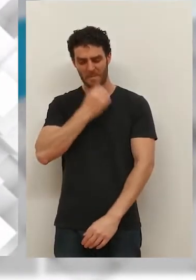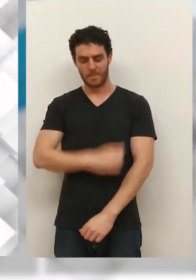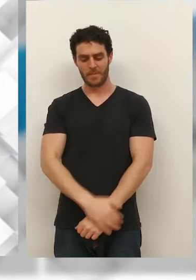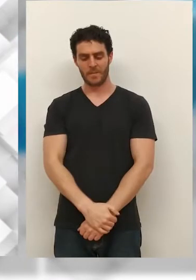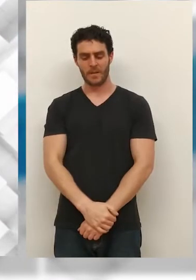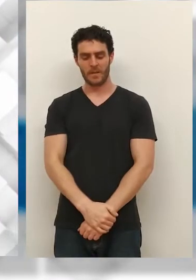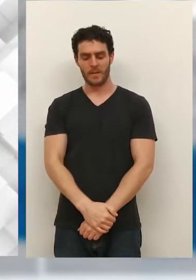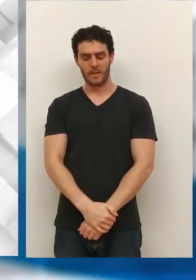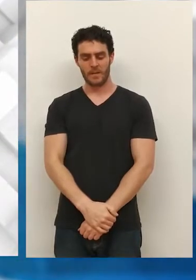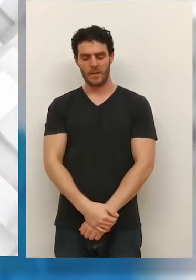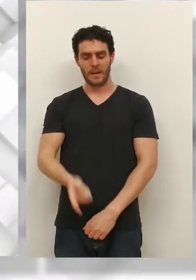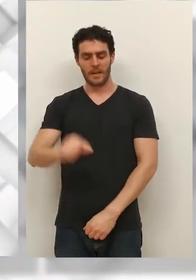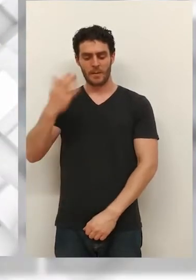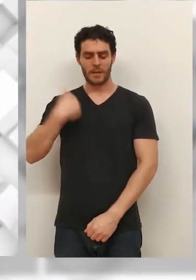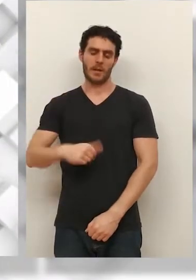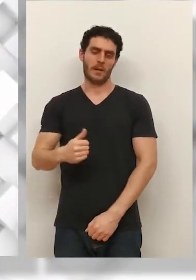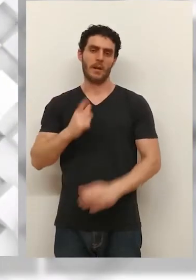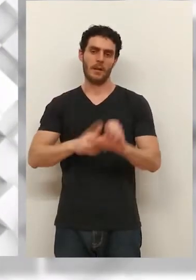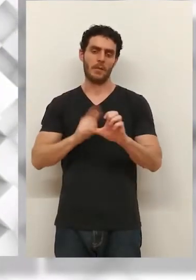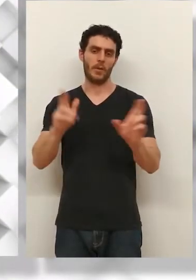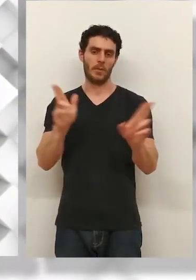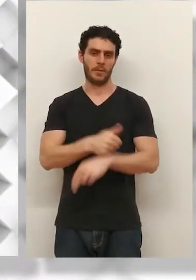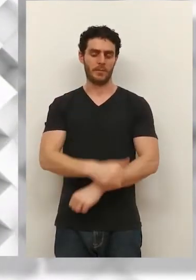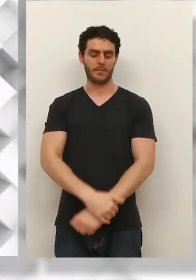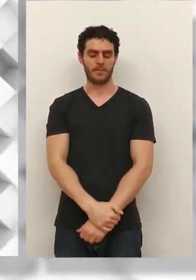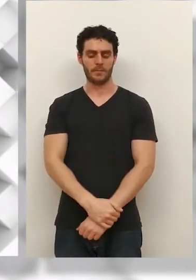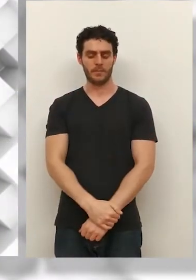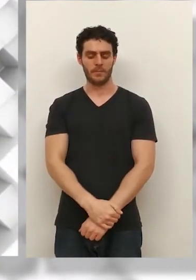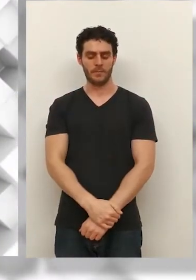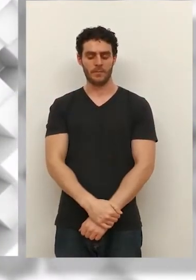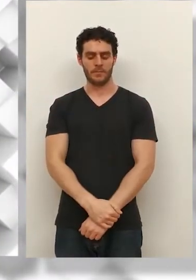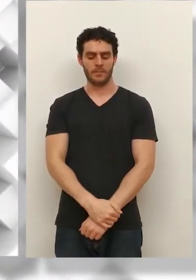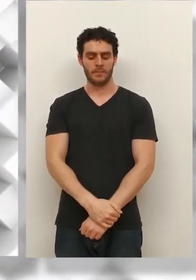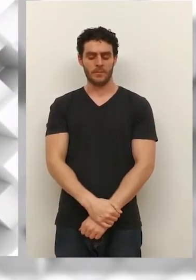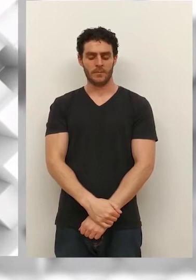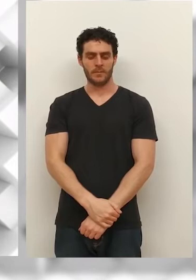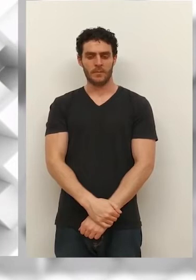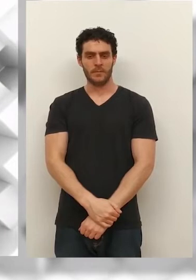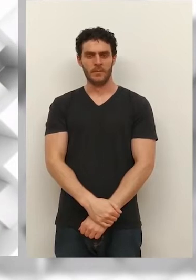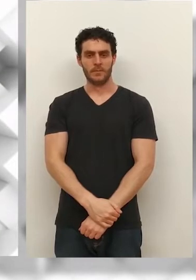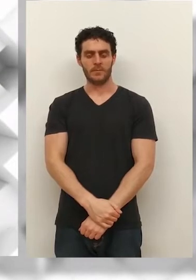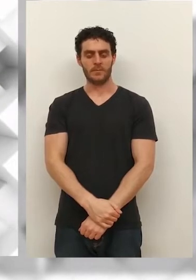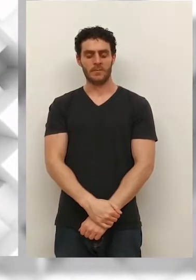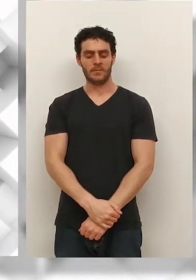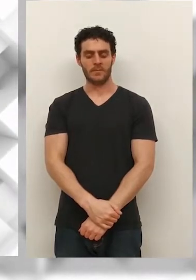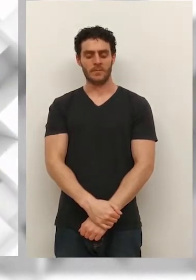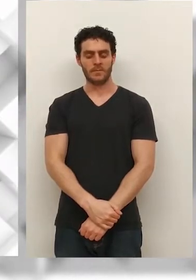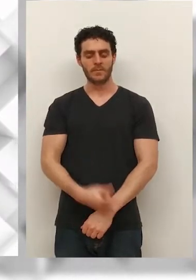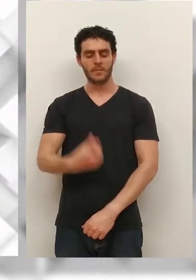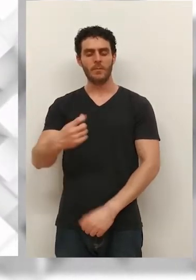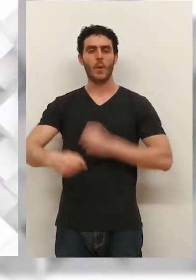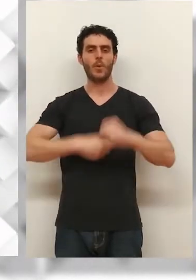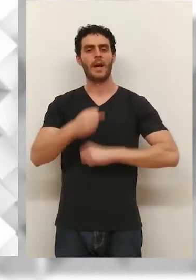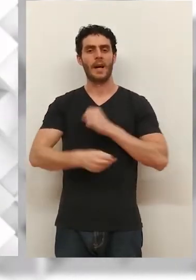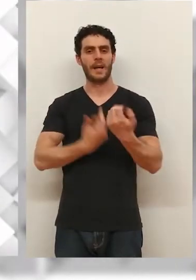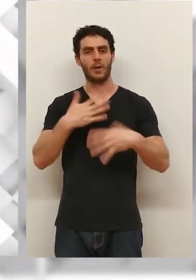la quinta plaza. Décimo se ubica el Calahorra y decimosegunda la Sociedad Deportiva Logroñés. Ambos tienen seguro que evitarán un descenso, que ocupan